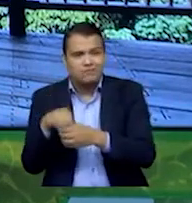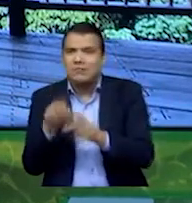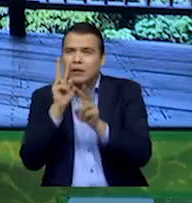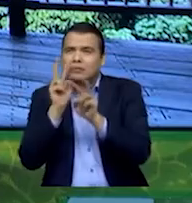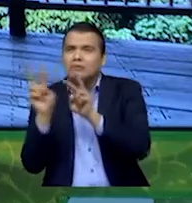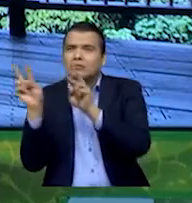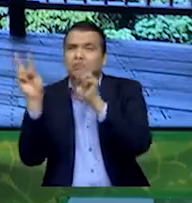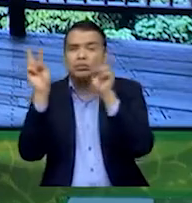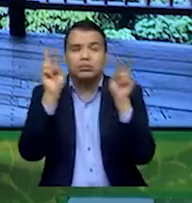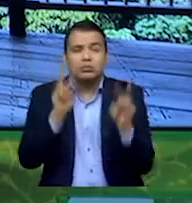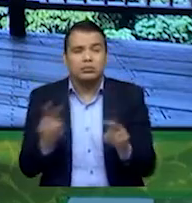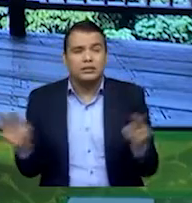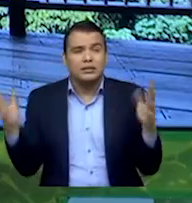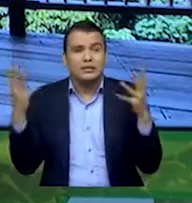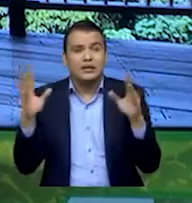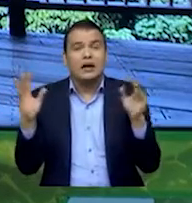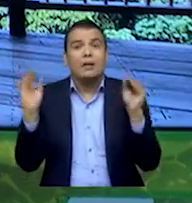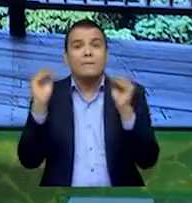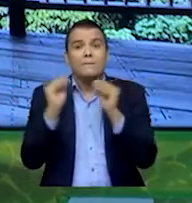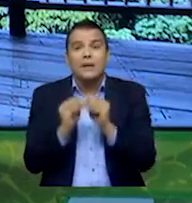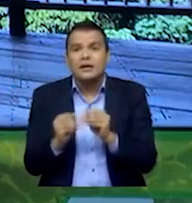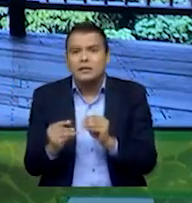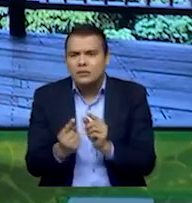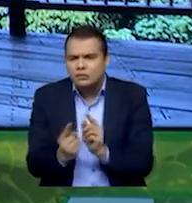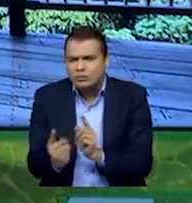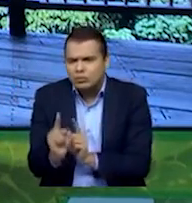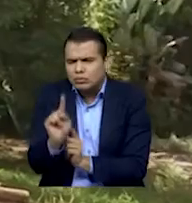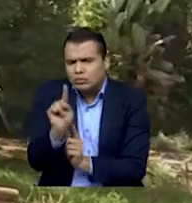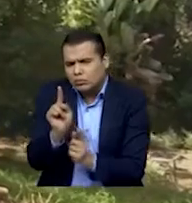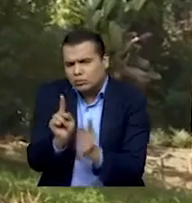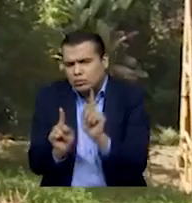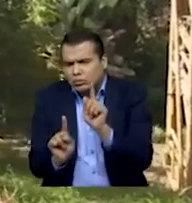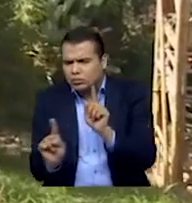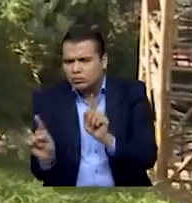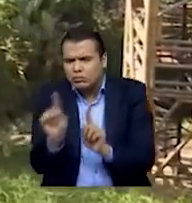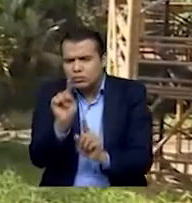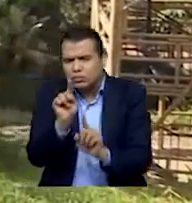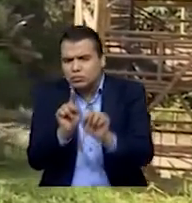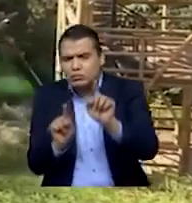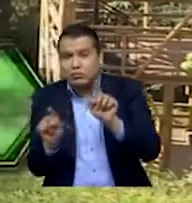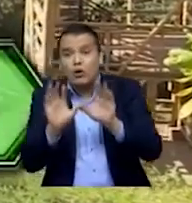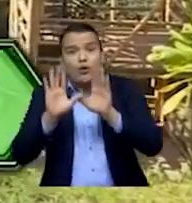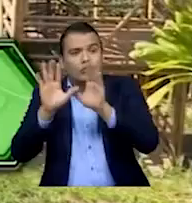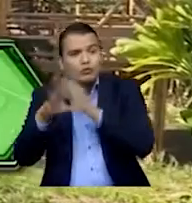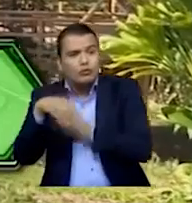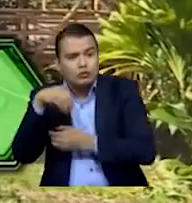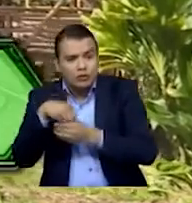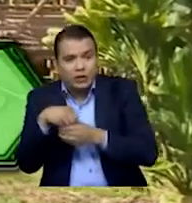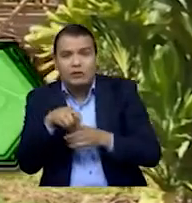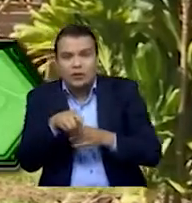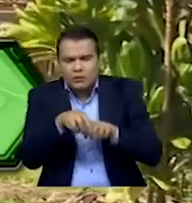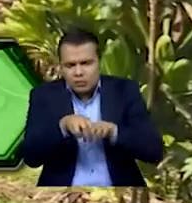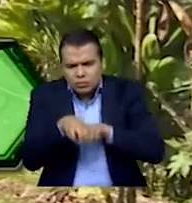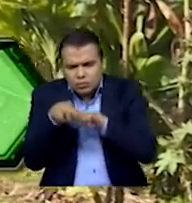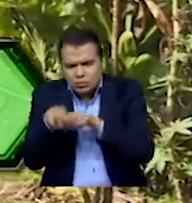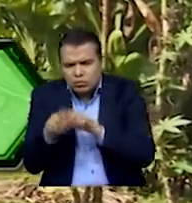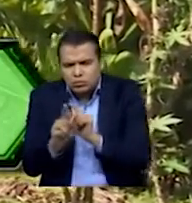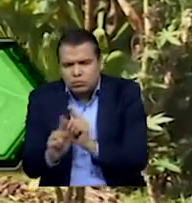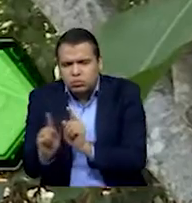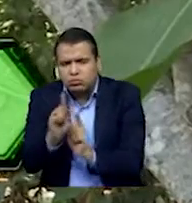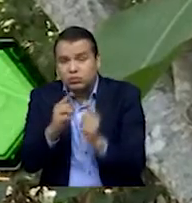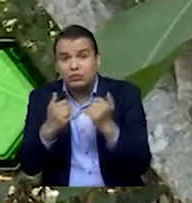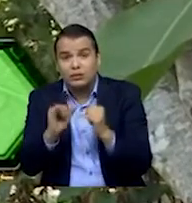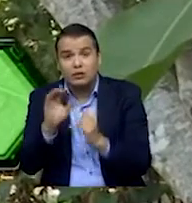recuperación de germoplasma de especies propias de la zona a 7 kilómetros del municipio de caicedonia en la vereda limones